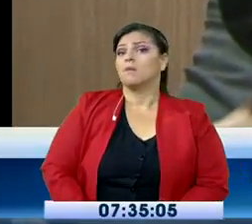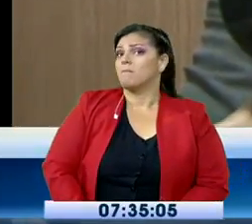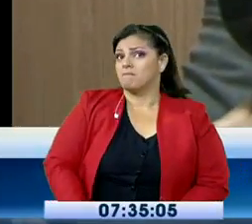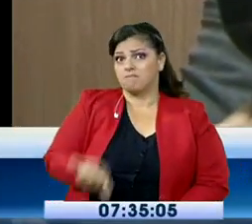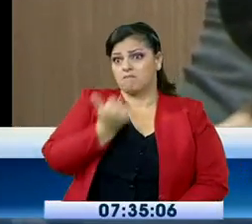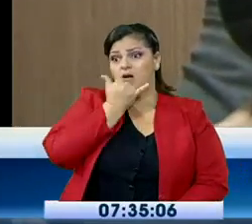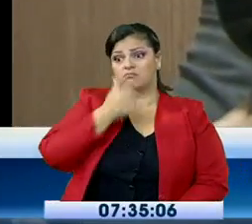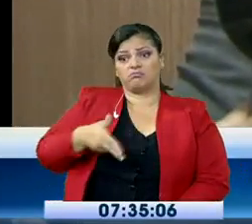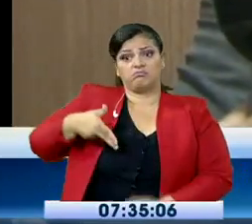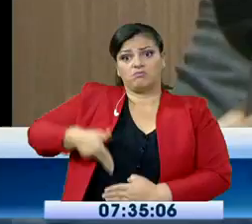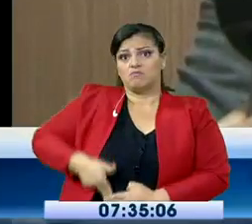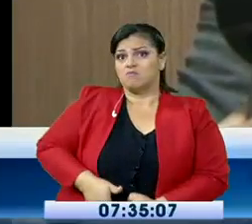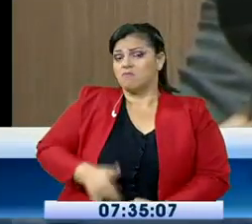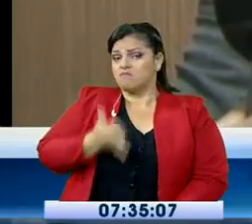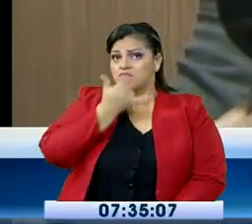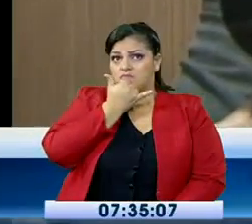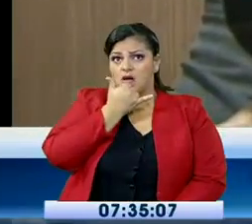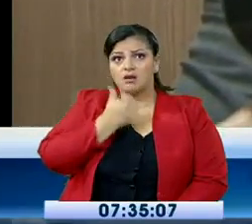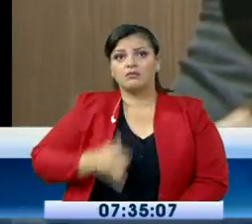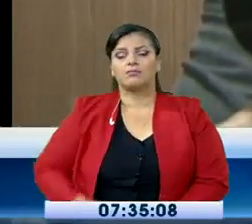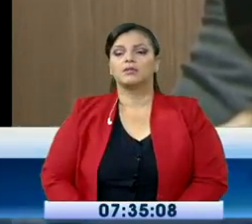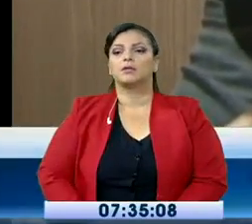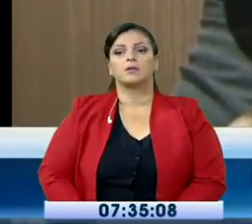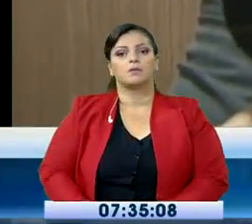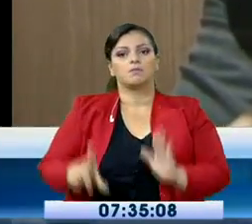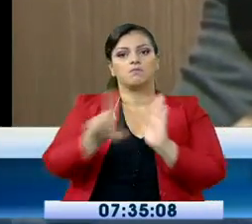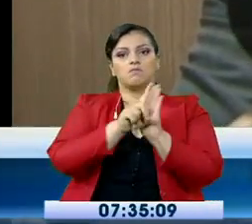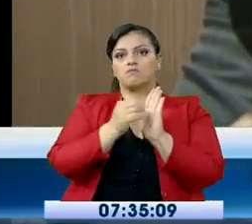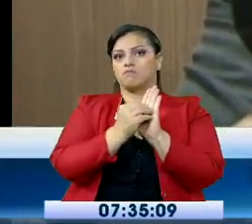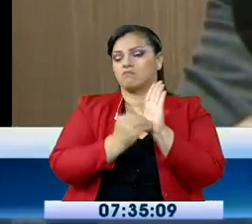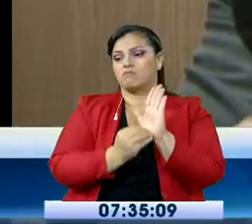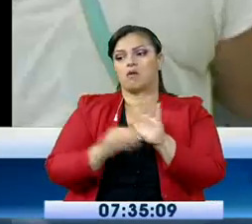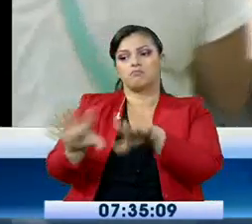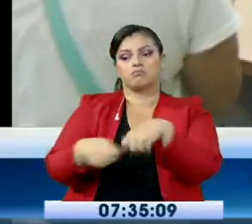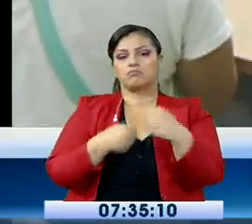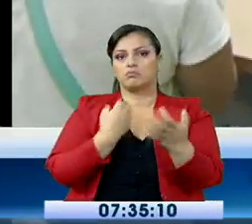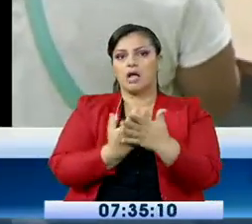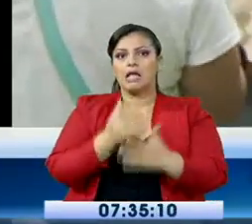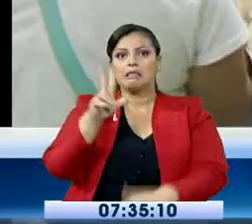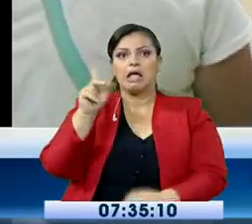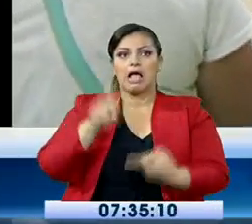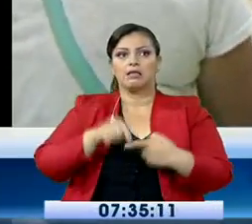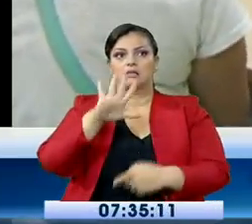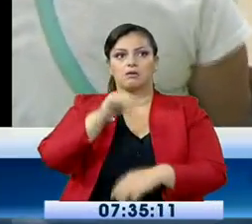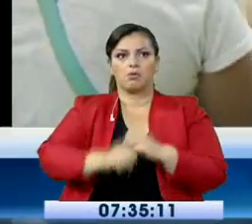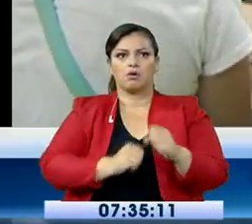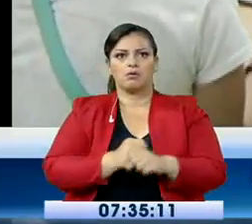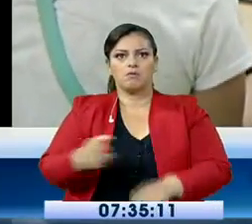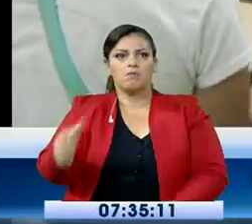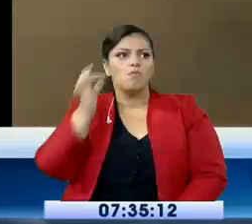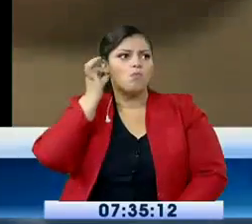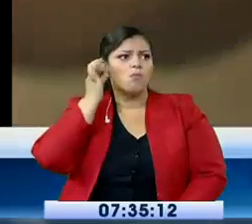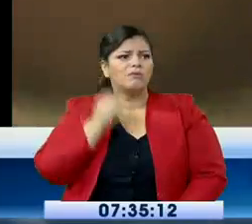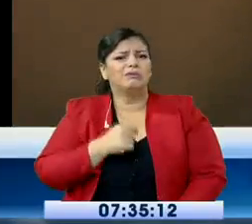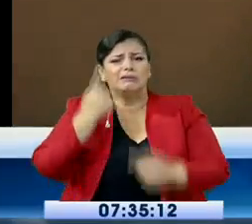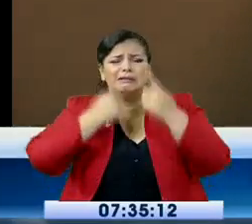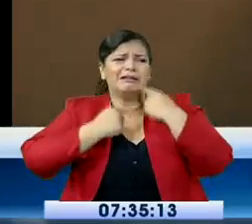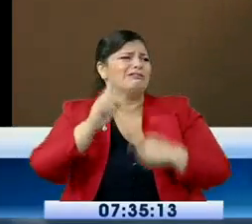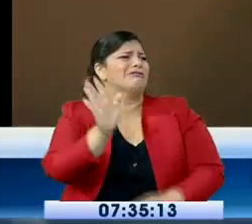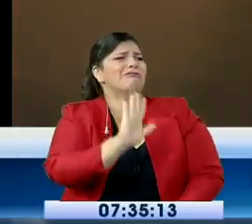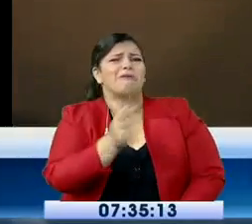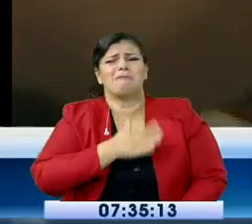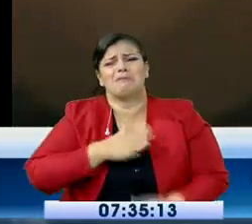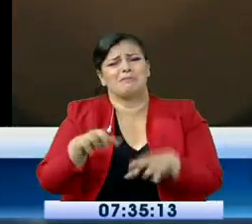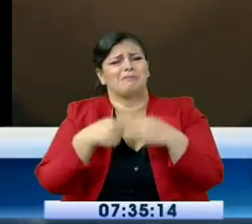sancionado con una prisión de 3 a 5 años. La pareja del detenido pedía en medio de lágrimas la liberación